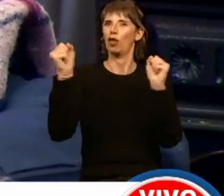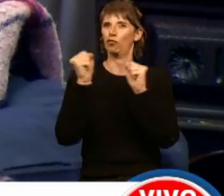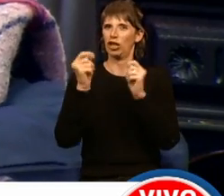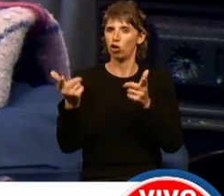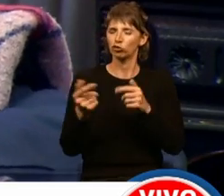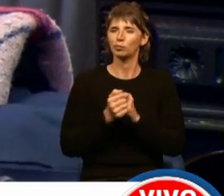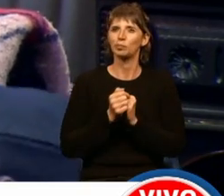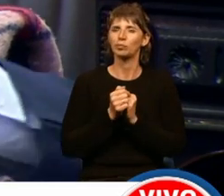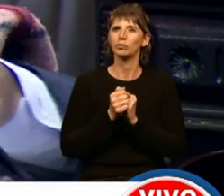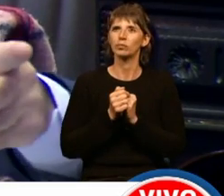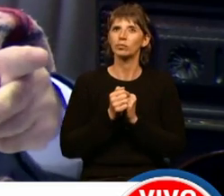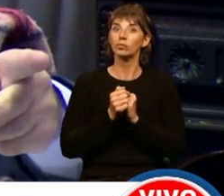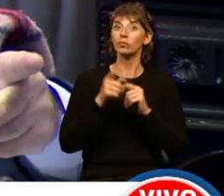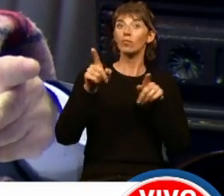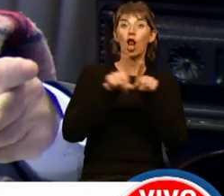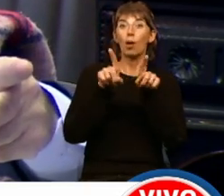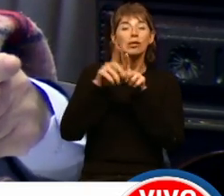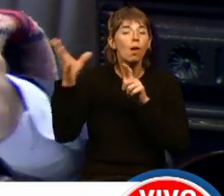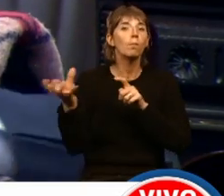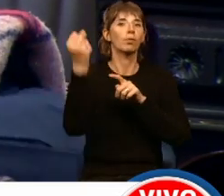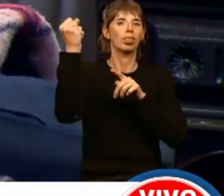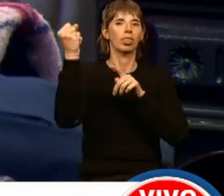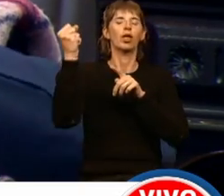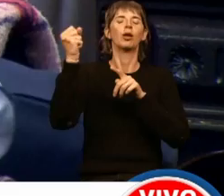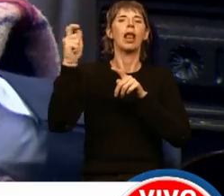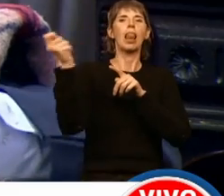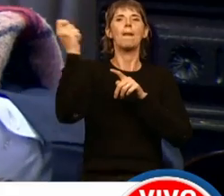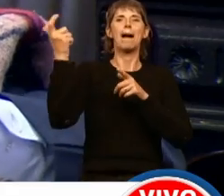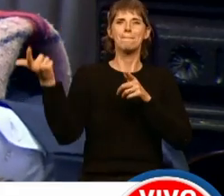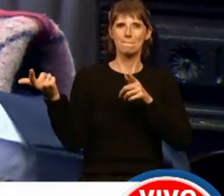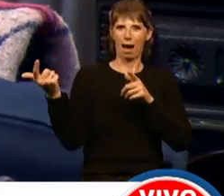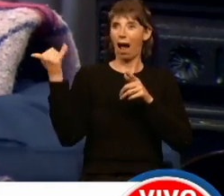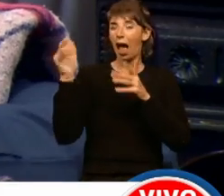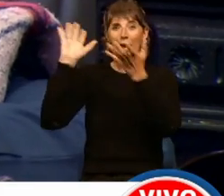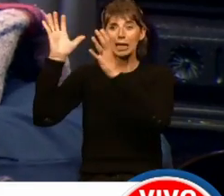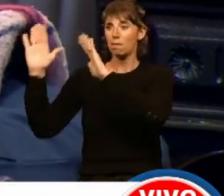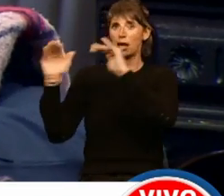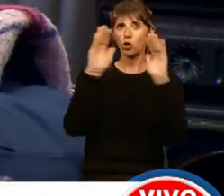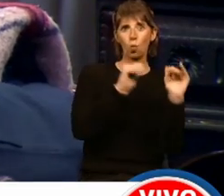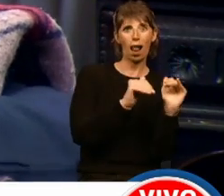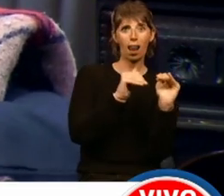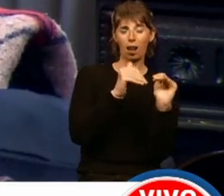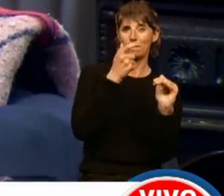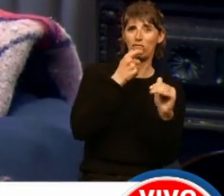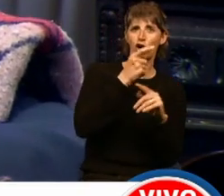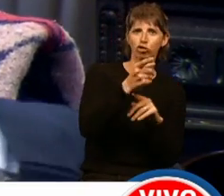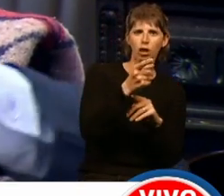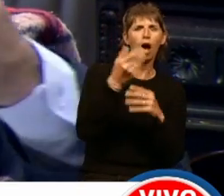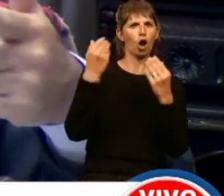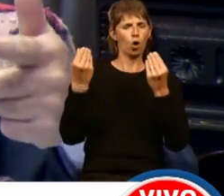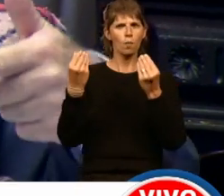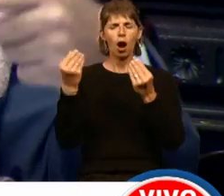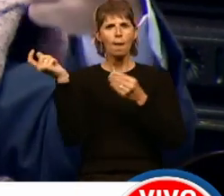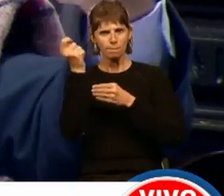mal nuestros vecinos de la pampa el mismo clima de la pampa era el de mendoza y sin embargo la pampa